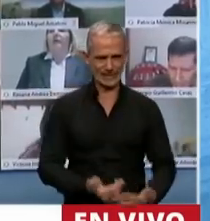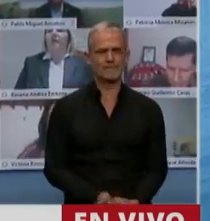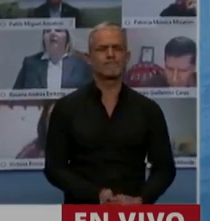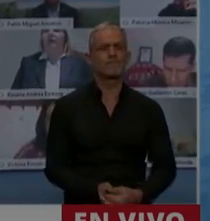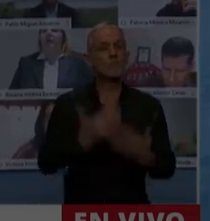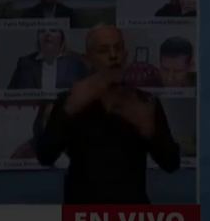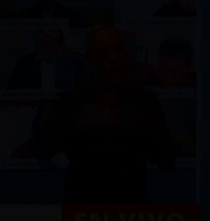Gracias, diputado.